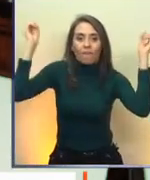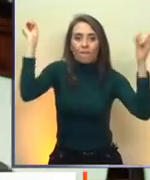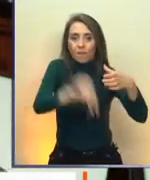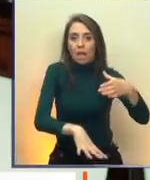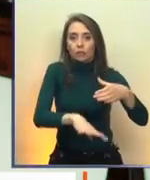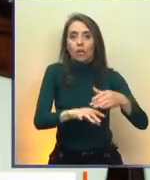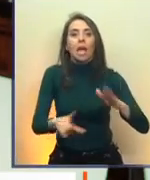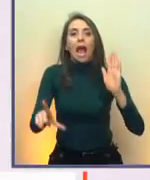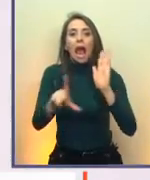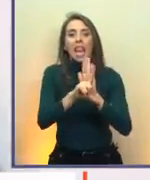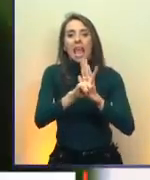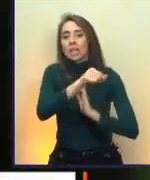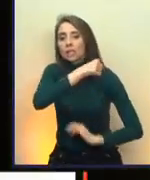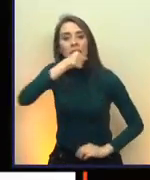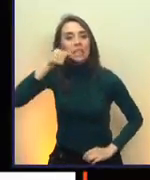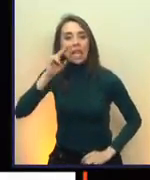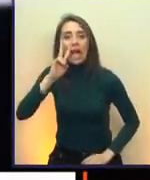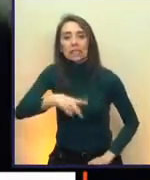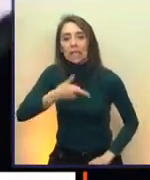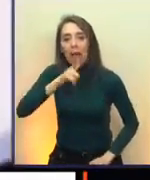por parejo barato.